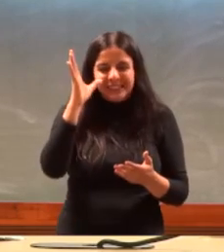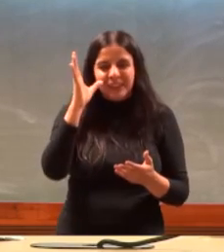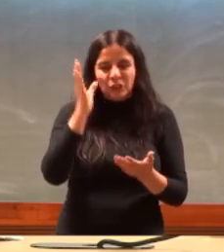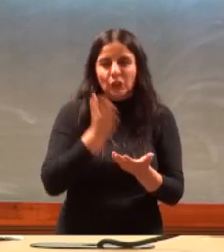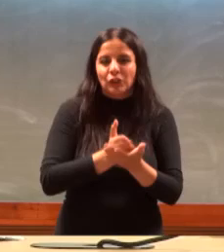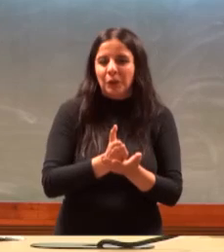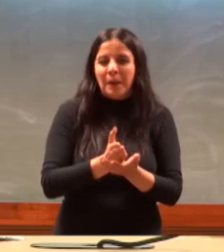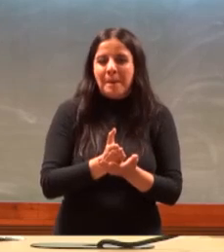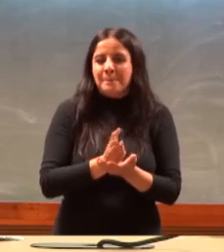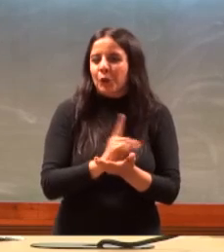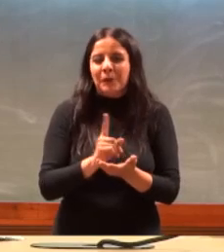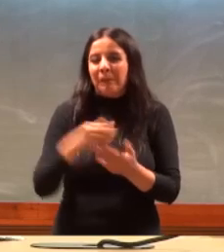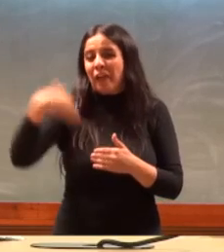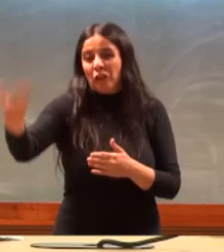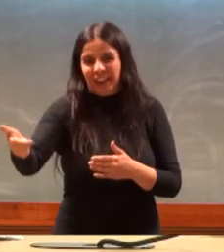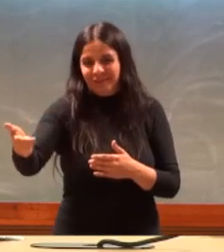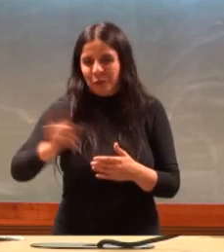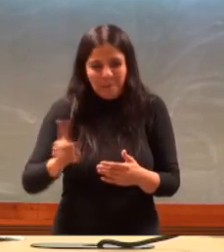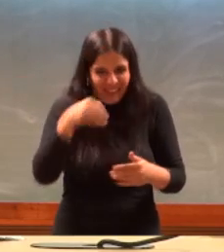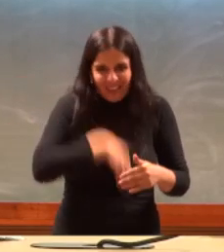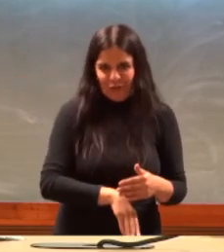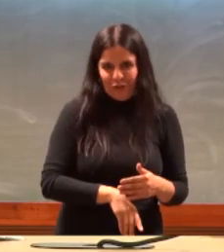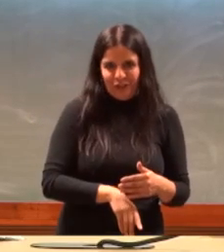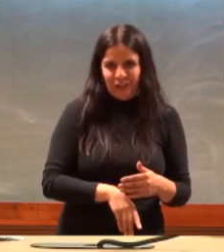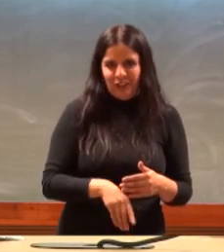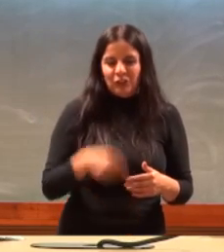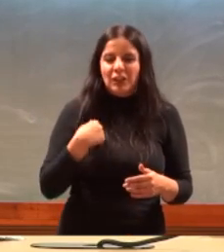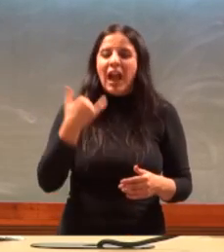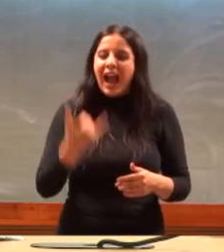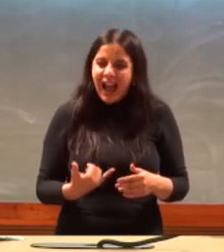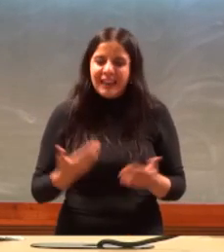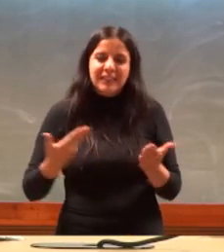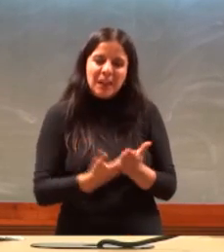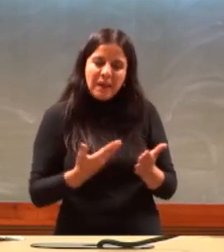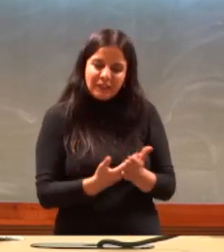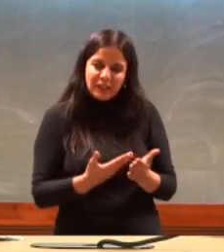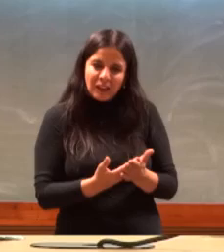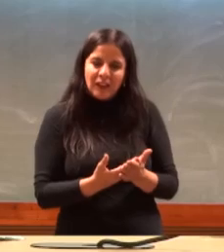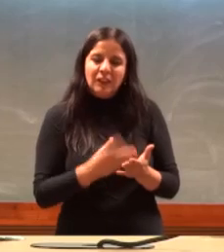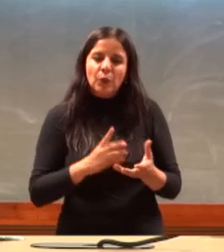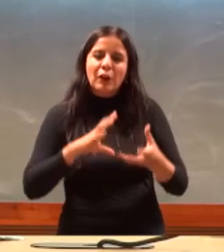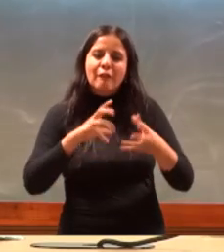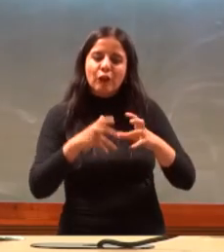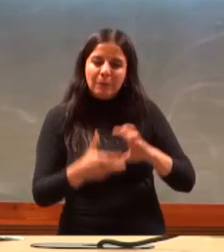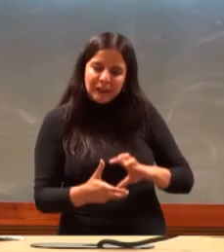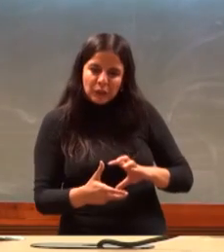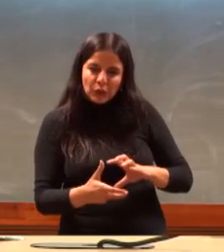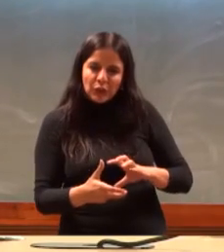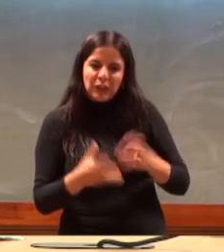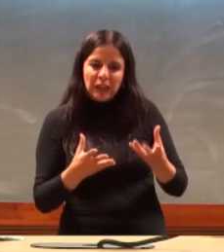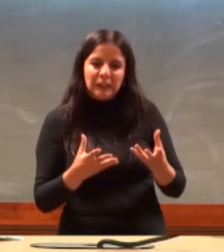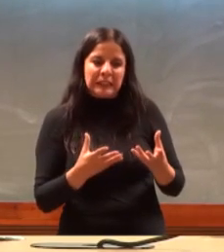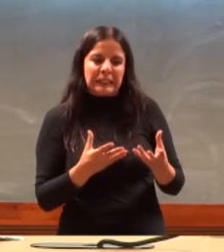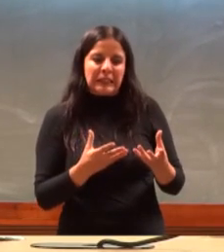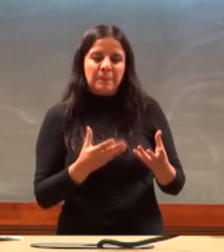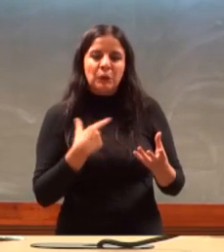nos también lo que detectamos cuando estábamos trabajando en la plataforma que hay demandas de una formación complementaria en docencia Universitaria para los propios docentes de la facultad